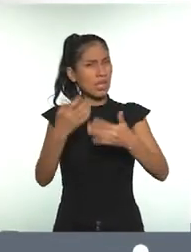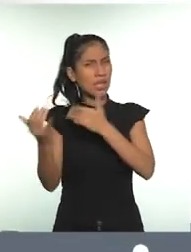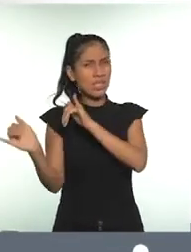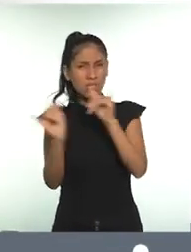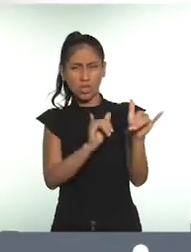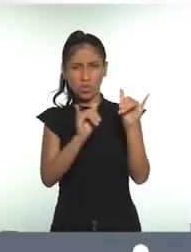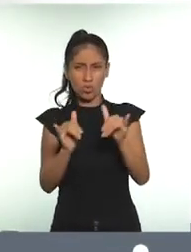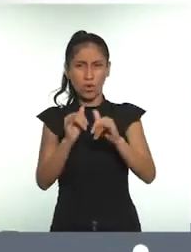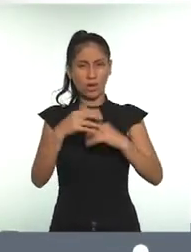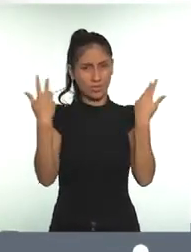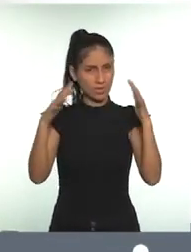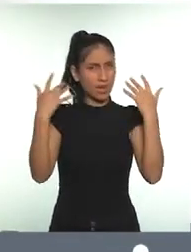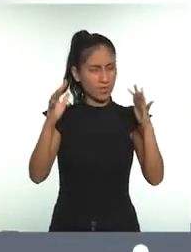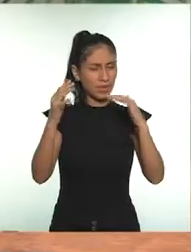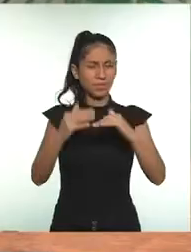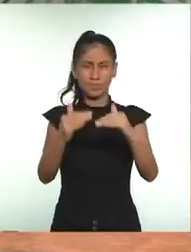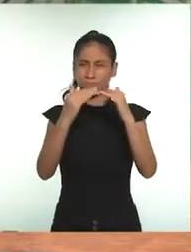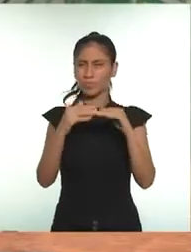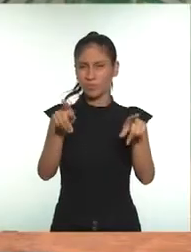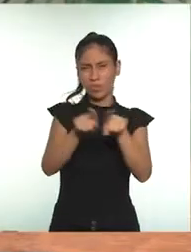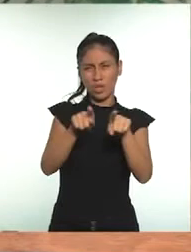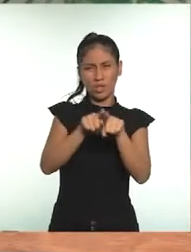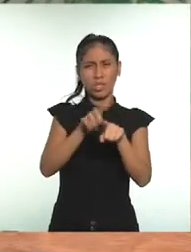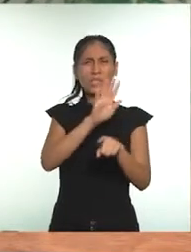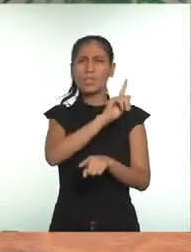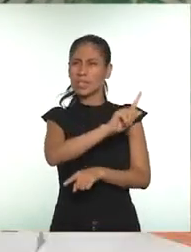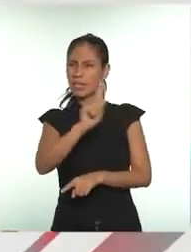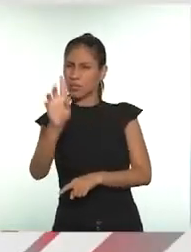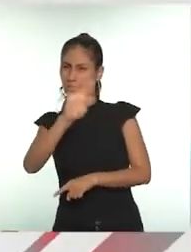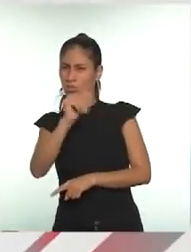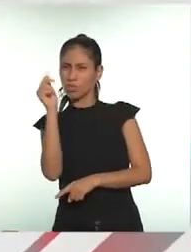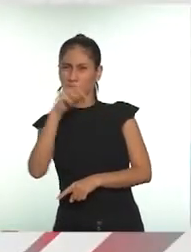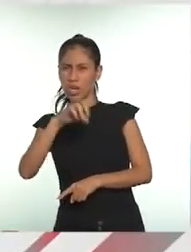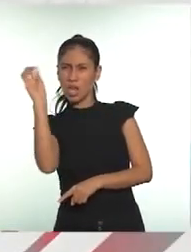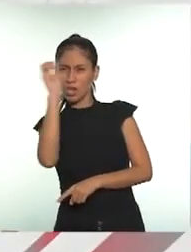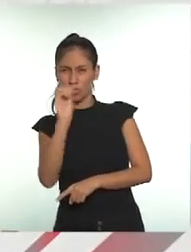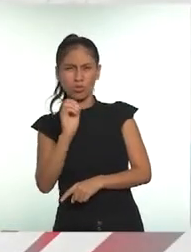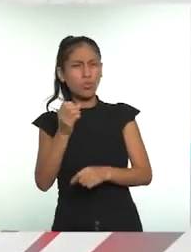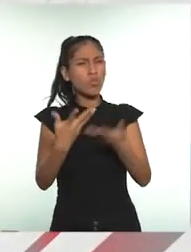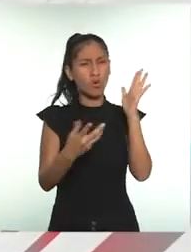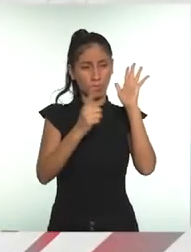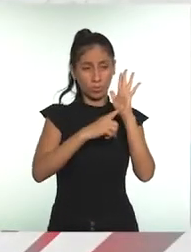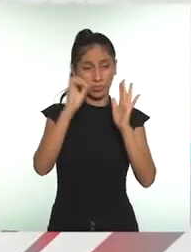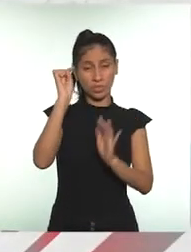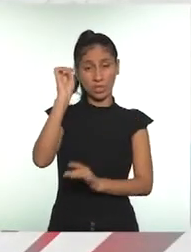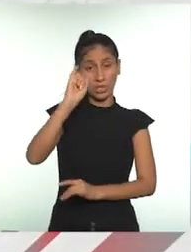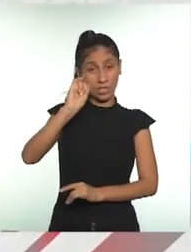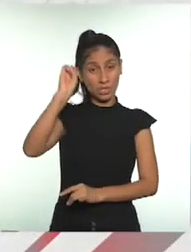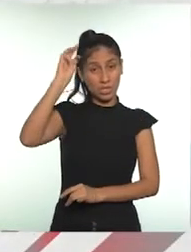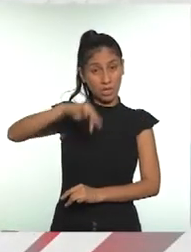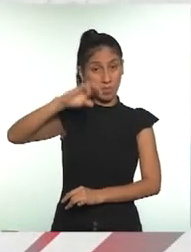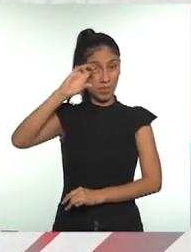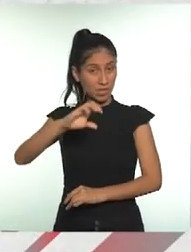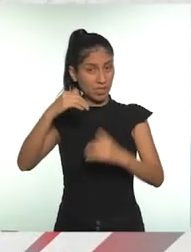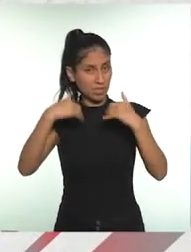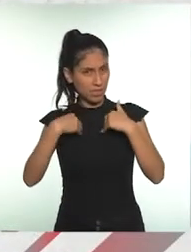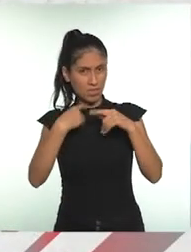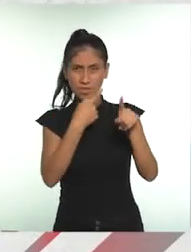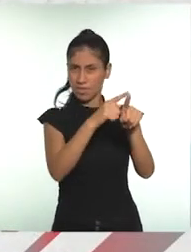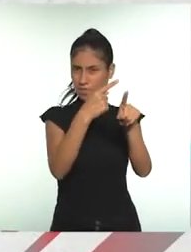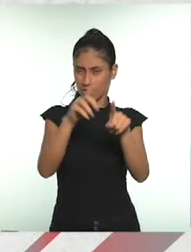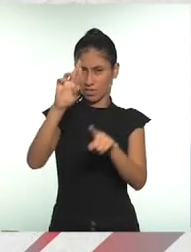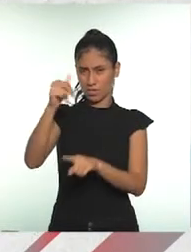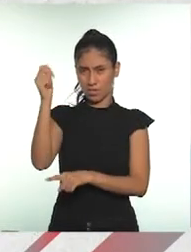se clasifica en rangos ya establecidos. ¿Cómo se interpretan dichos rangos? El IMC tiene diferentes rangos o clasificaciones. Cuando es